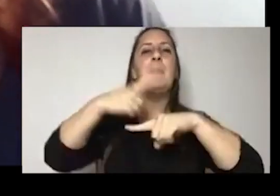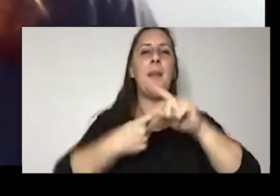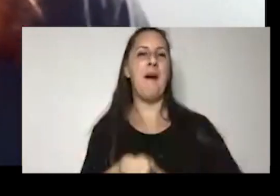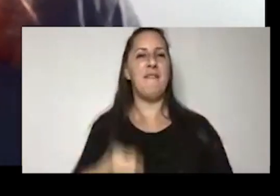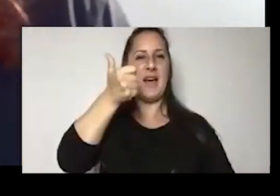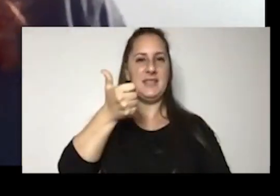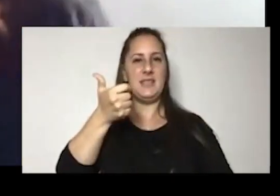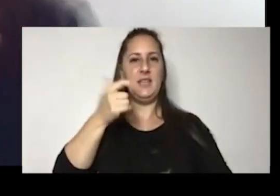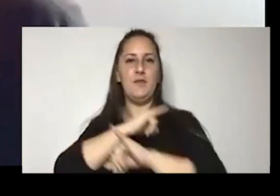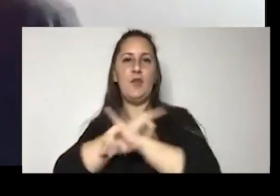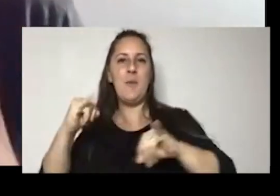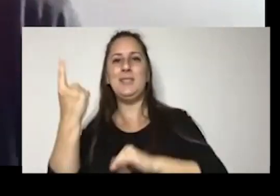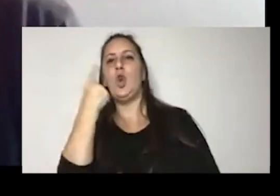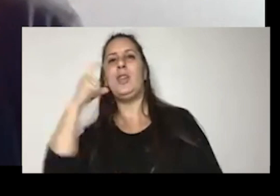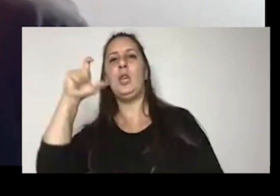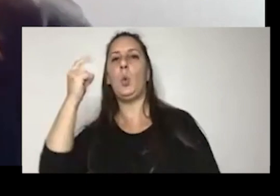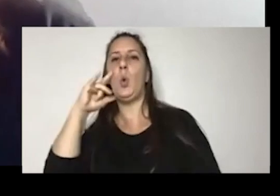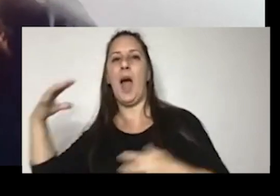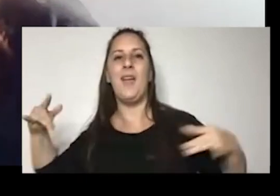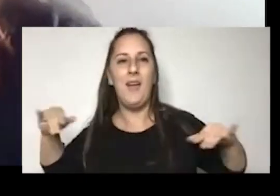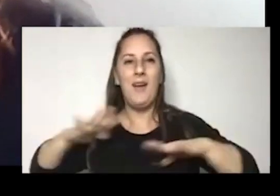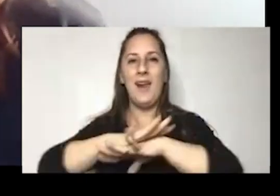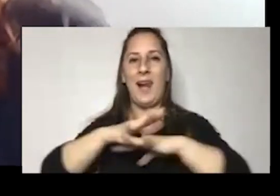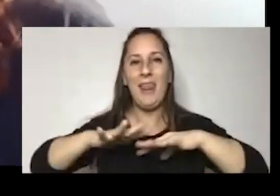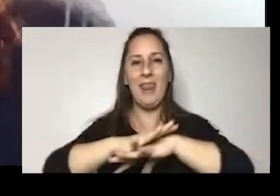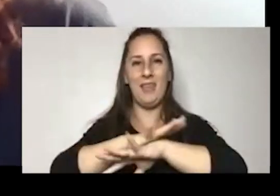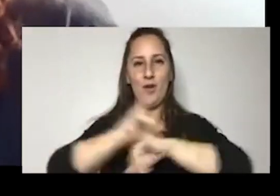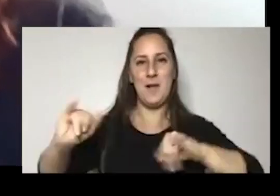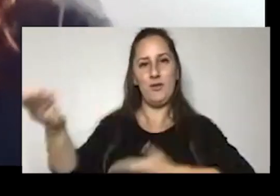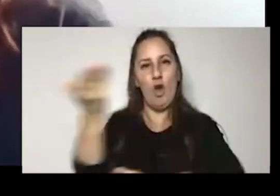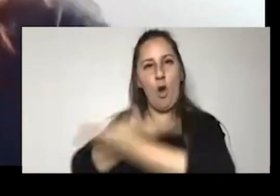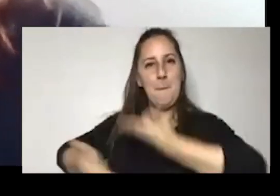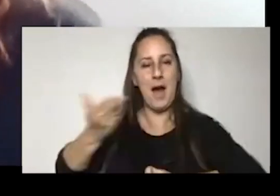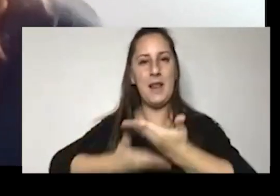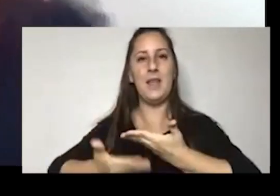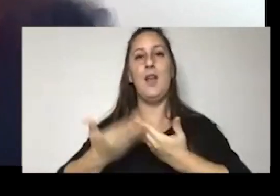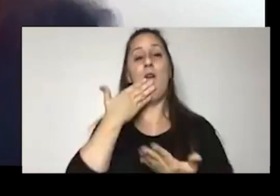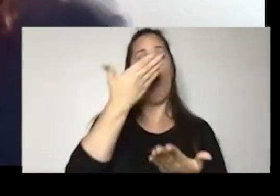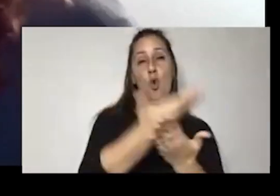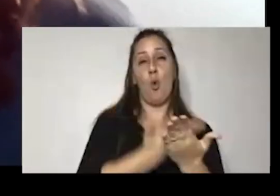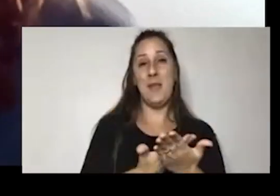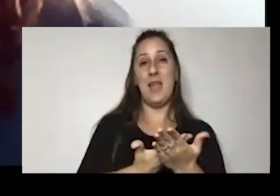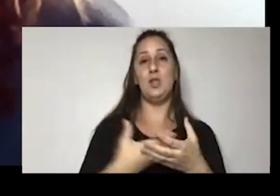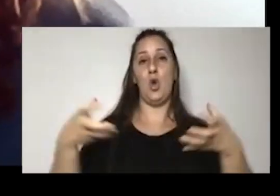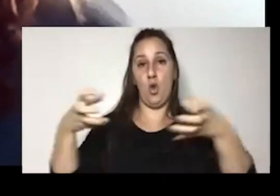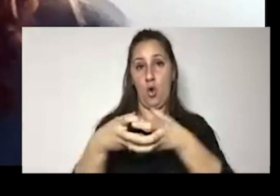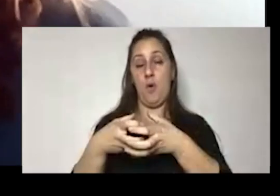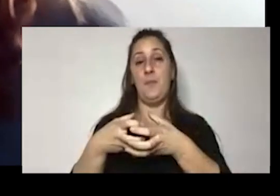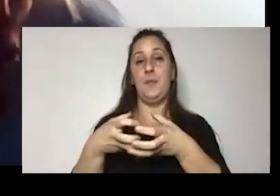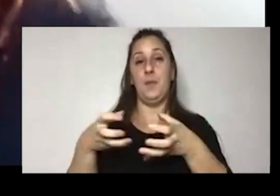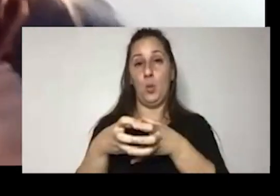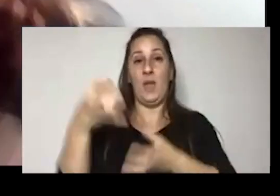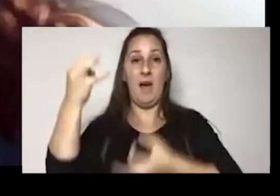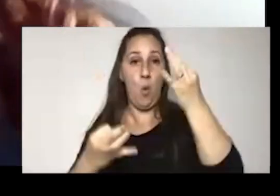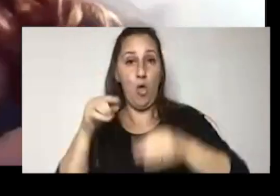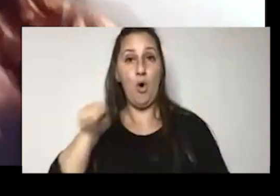sea, utilizar esa documentación que obra a través de